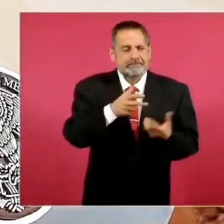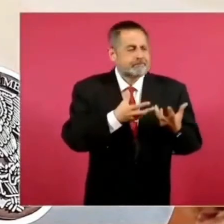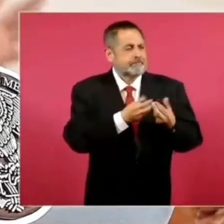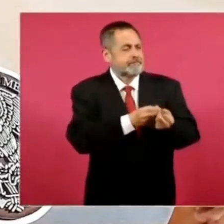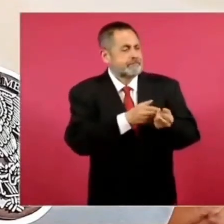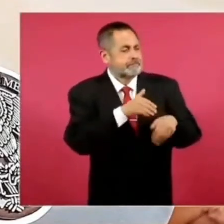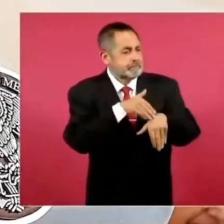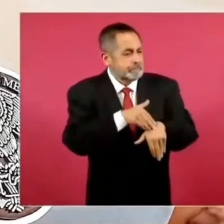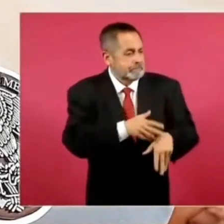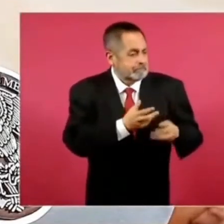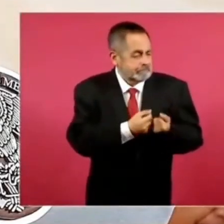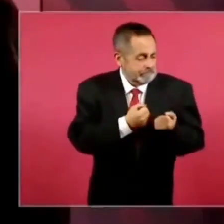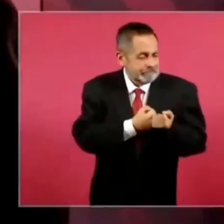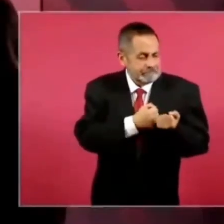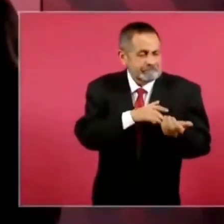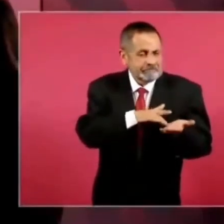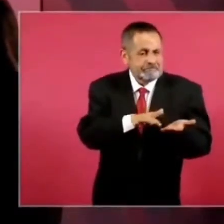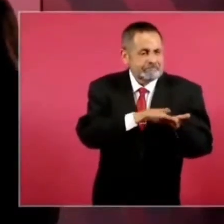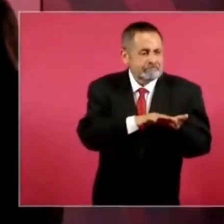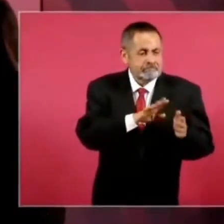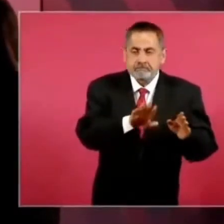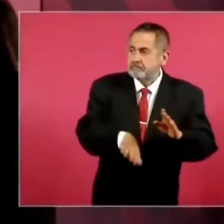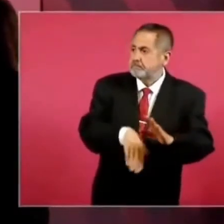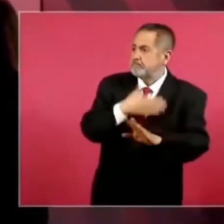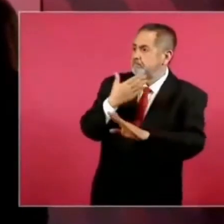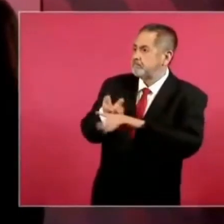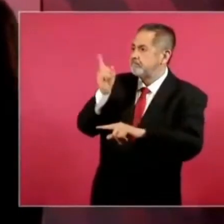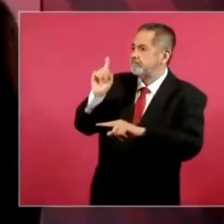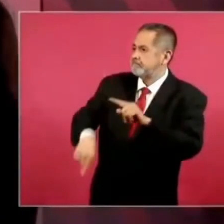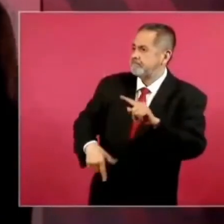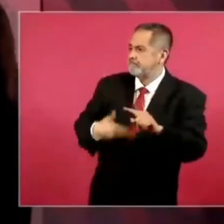los que apoyaron el golpe de Estado,